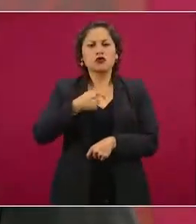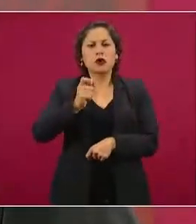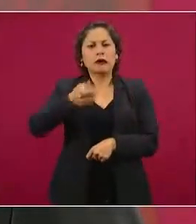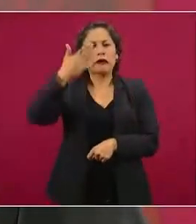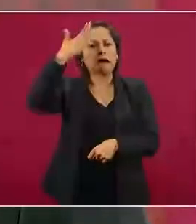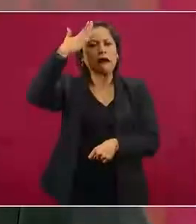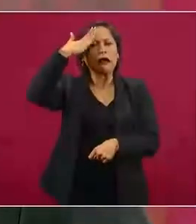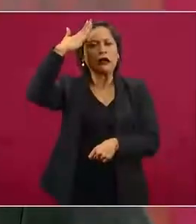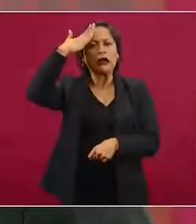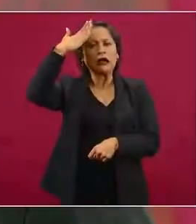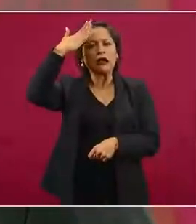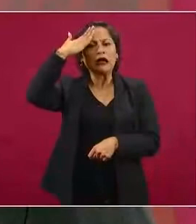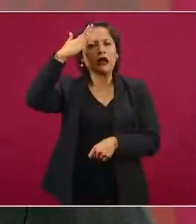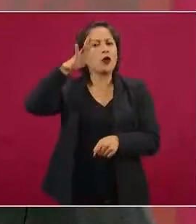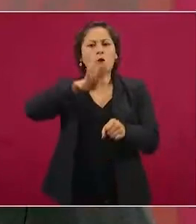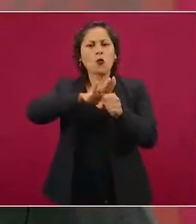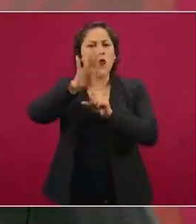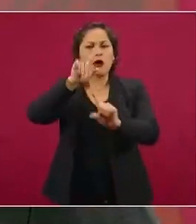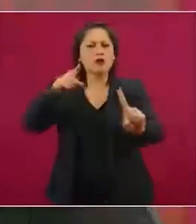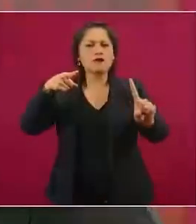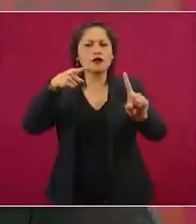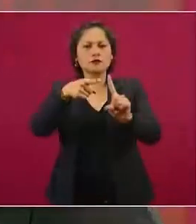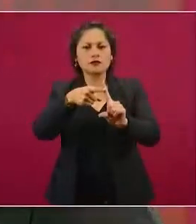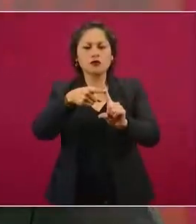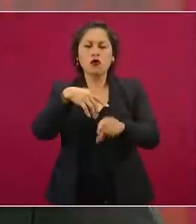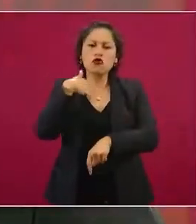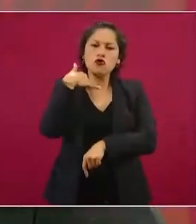desterrar la corrupción de México.